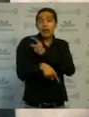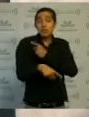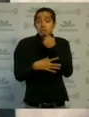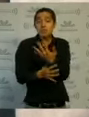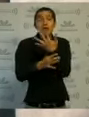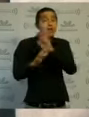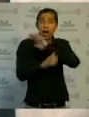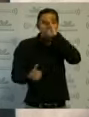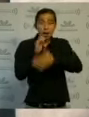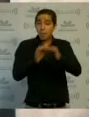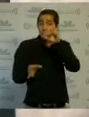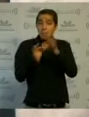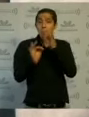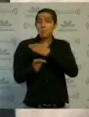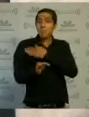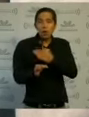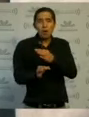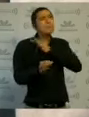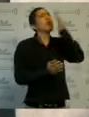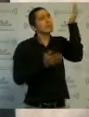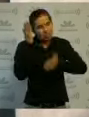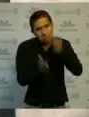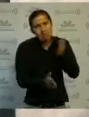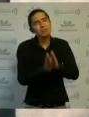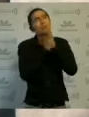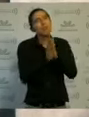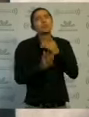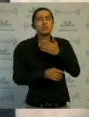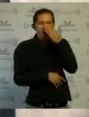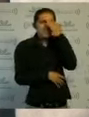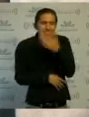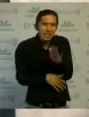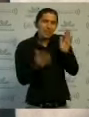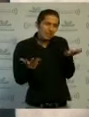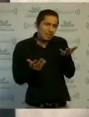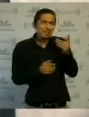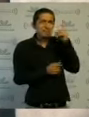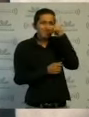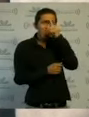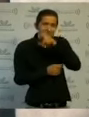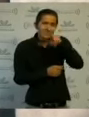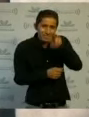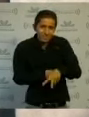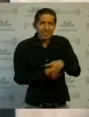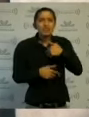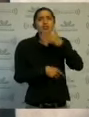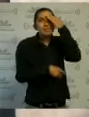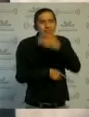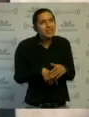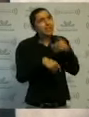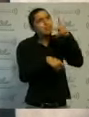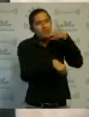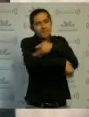cuarentena. Sabemos que es muy difícil, que es una medida muy difícil. Sabemos que sus familias,